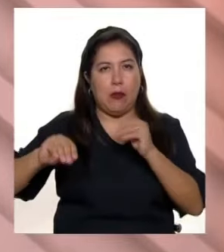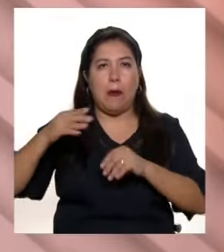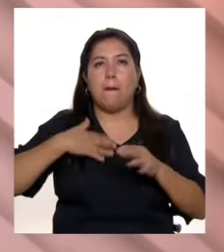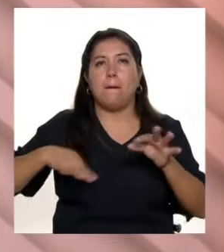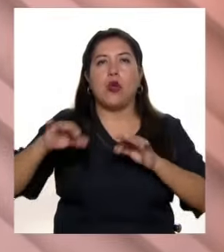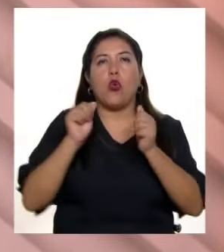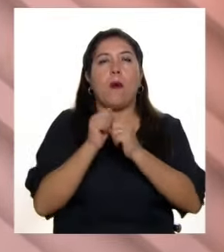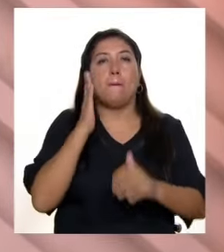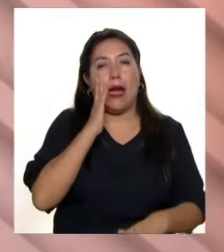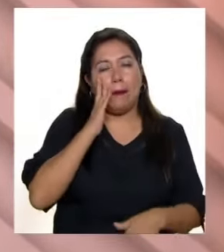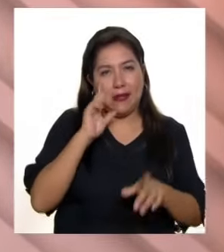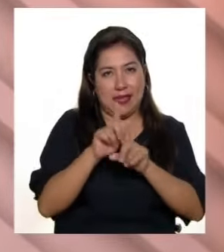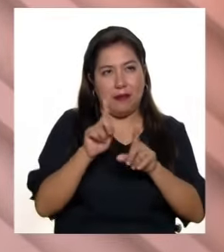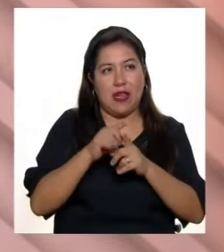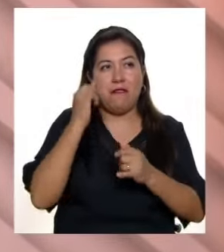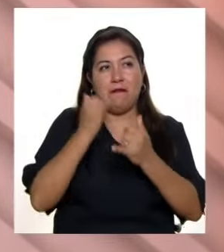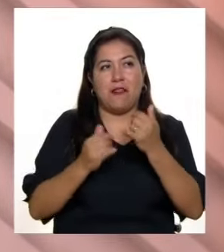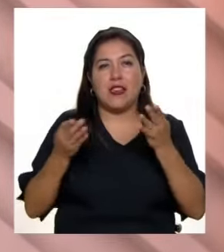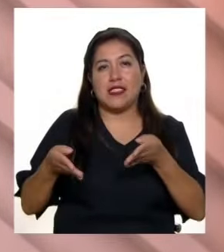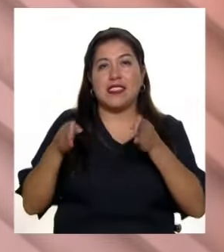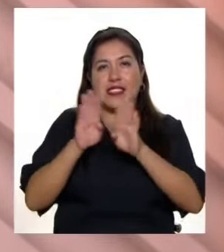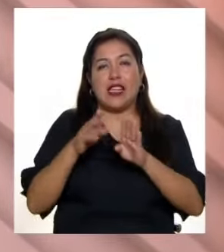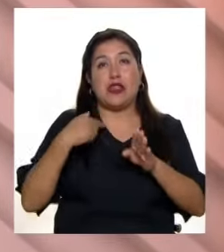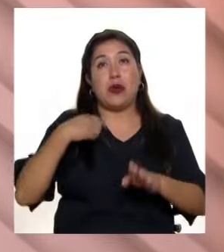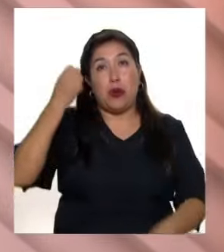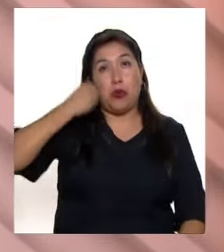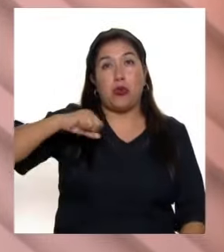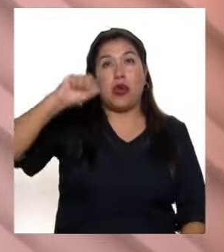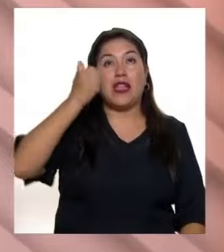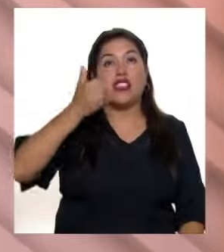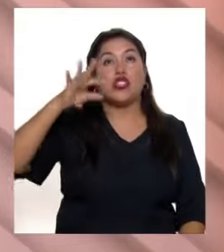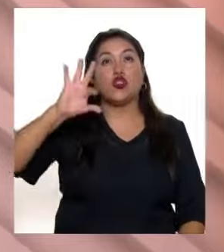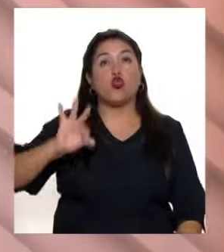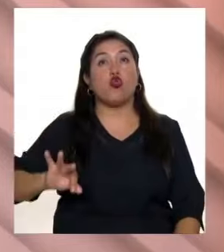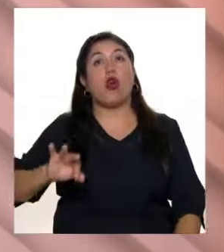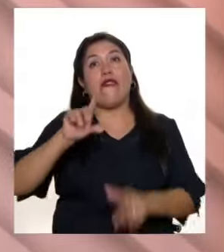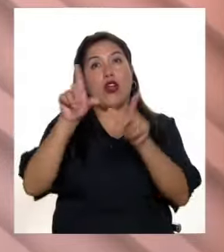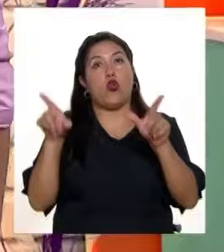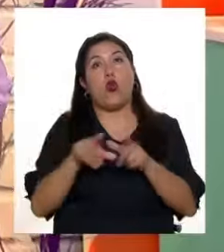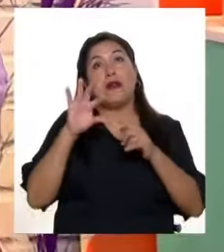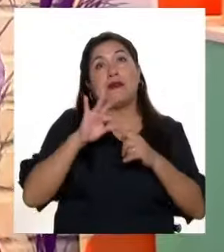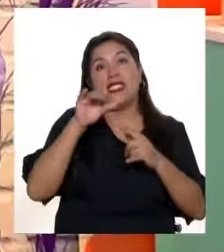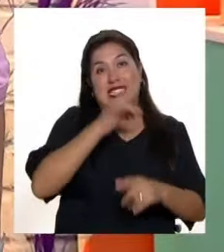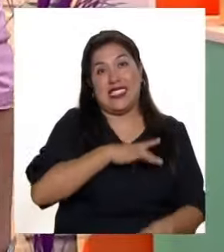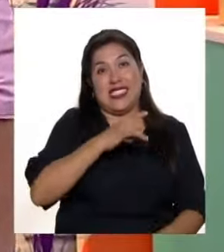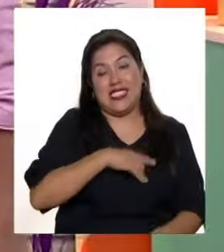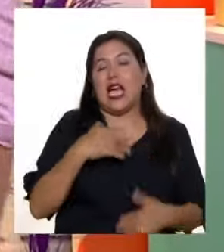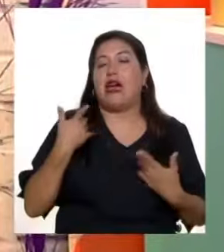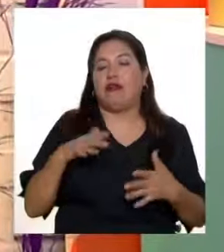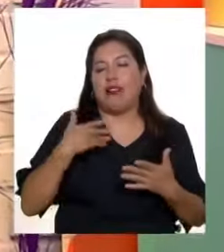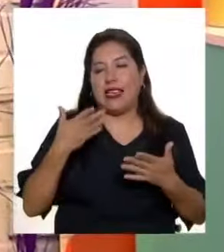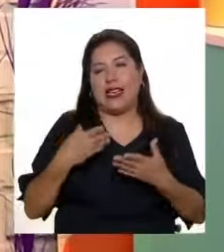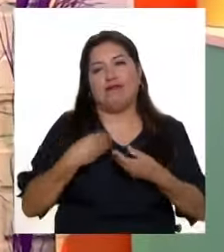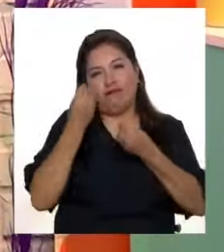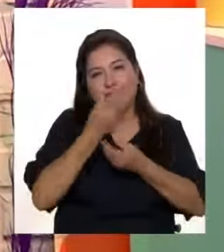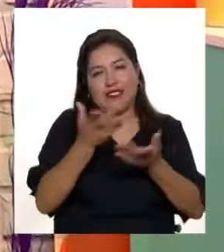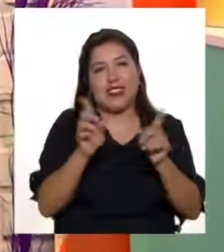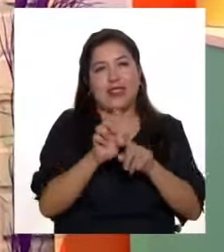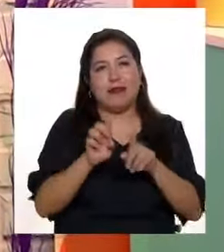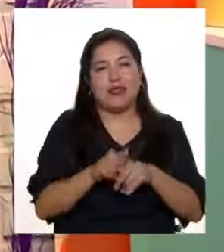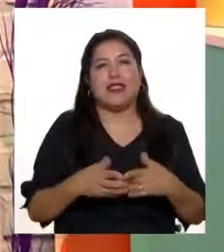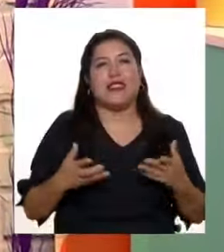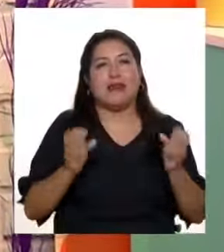mami. Y al final cierro cantando la canción con la que estoy viajando el 19 a Viña. Un show que tú no te puedes perder, y las mejores vibras